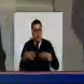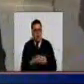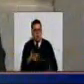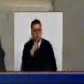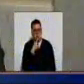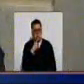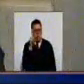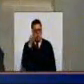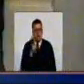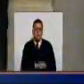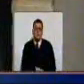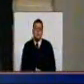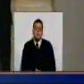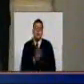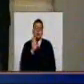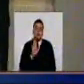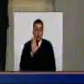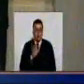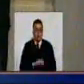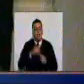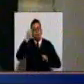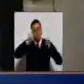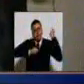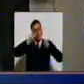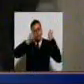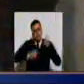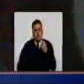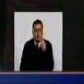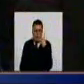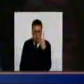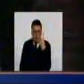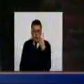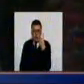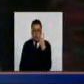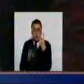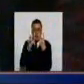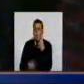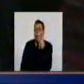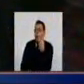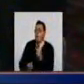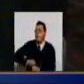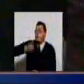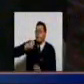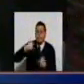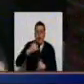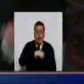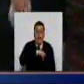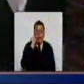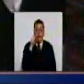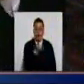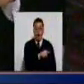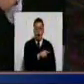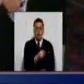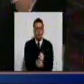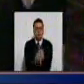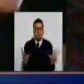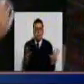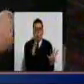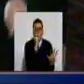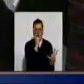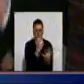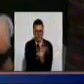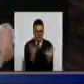claridad que las subastas de dos, que las subastas de uno se pueden hacer. Esa es una interpretación que ustedes les dan. Yo no sé si